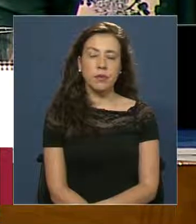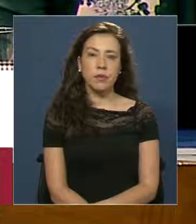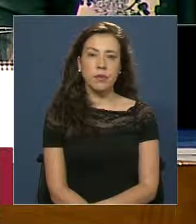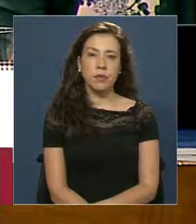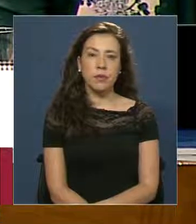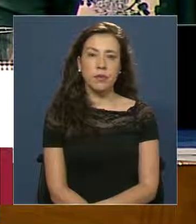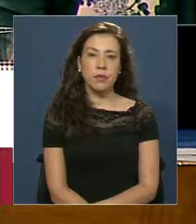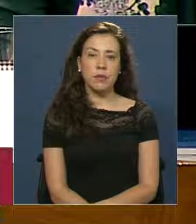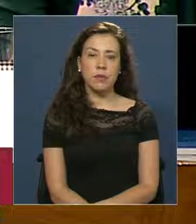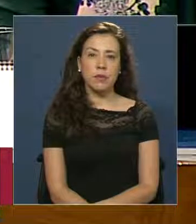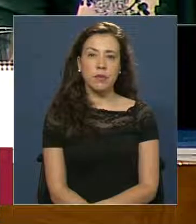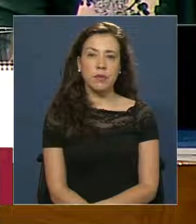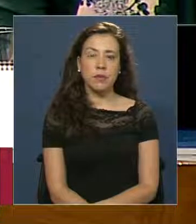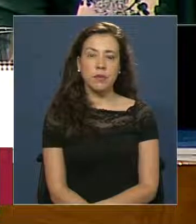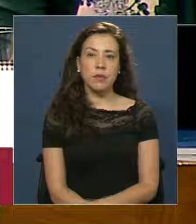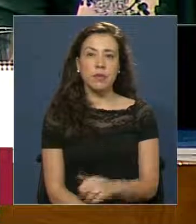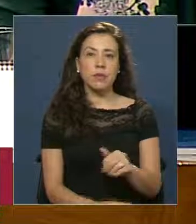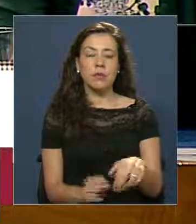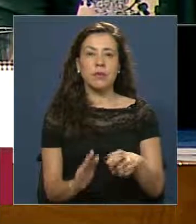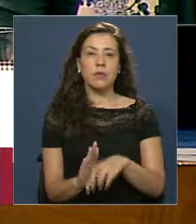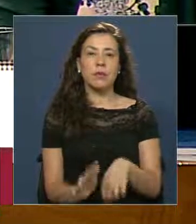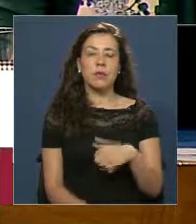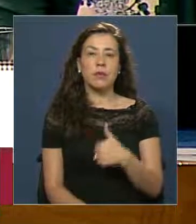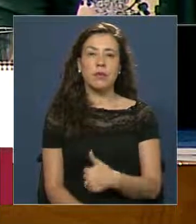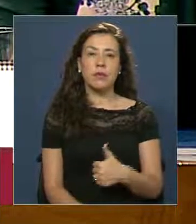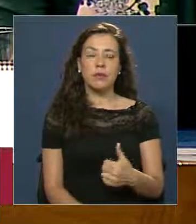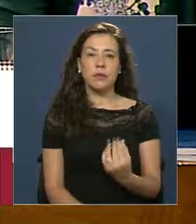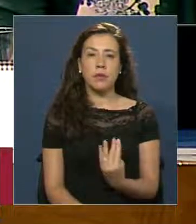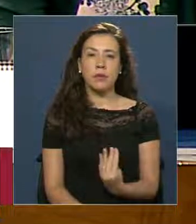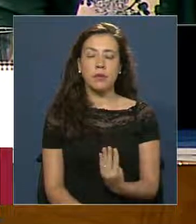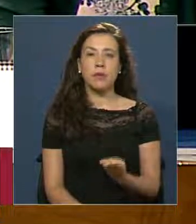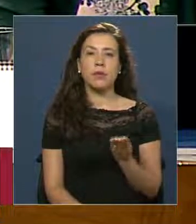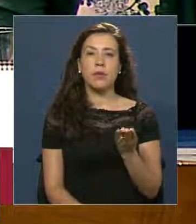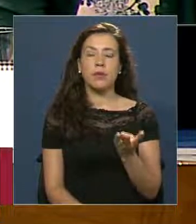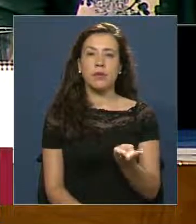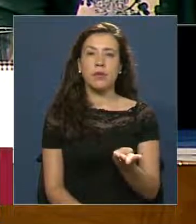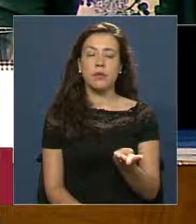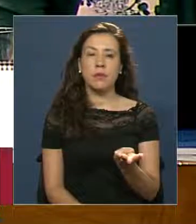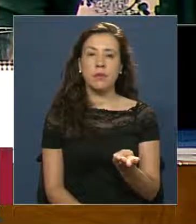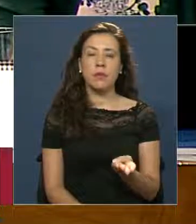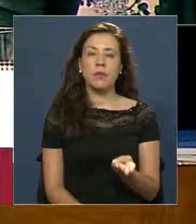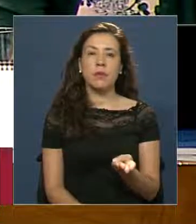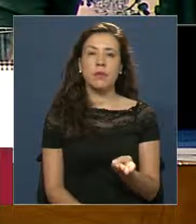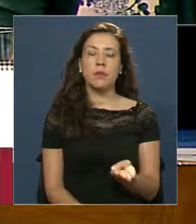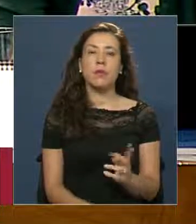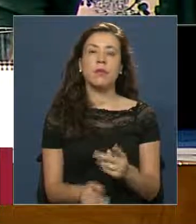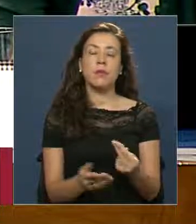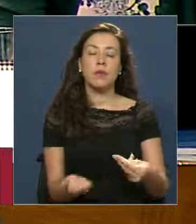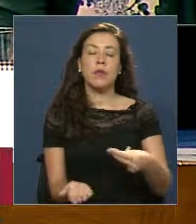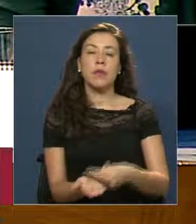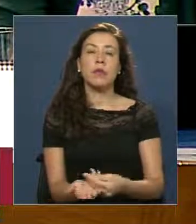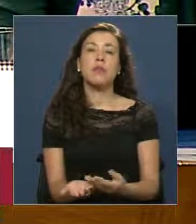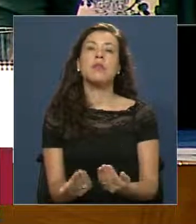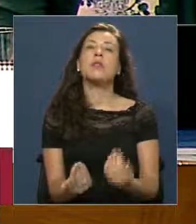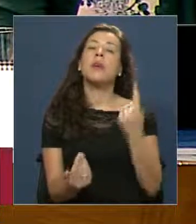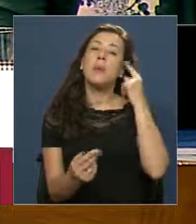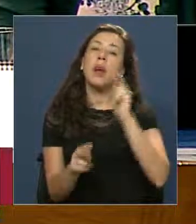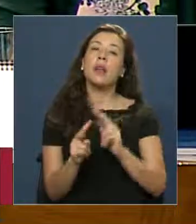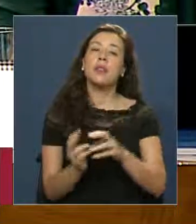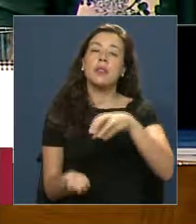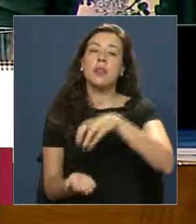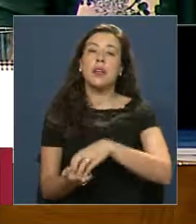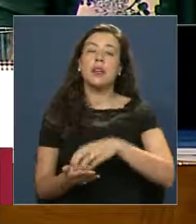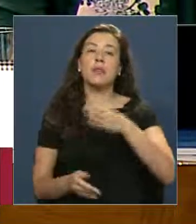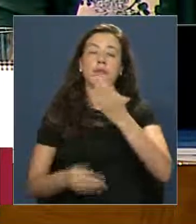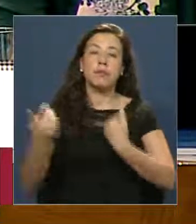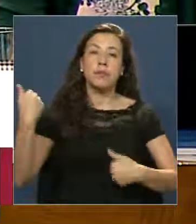Finalmente, en votación, la resolución número 664, que solicita disponer la inversión necesaria para implementar una planta